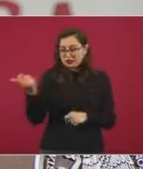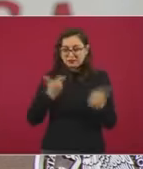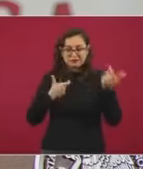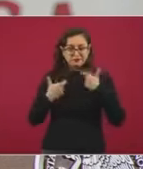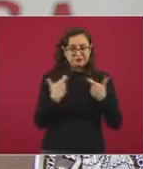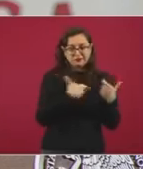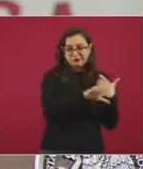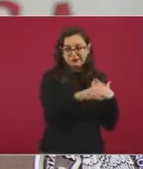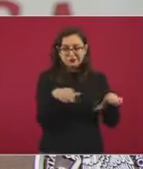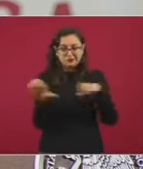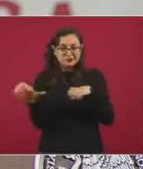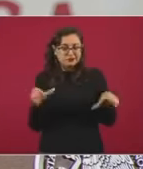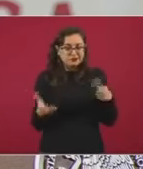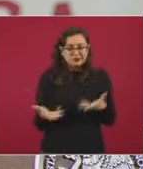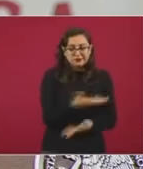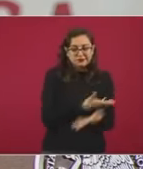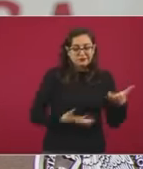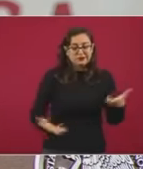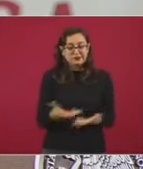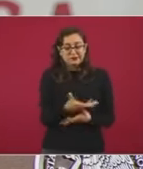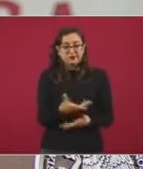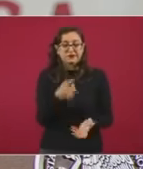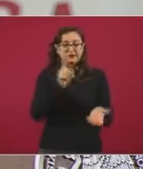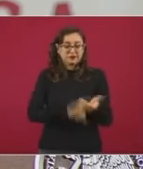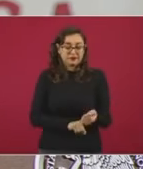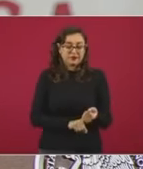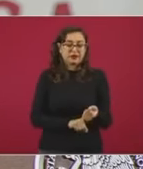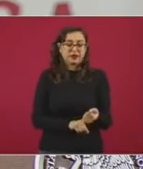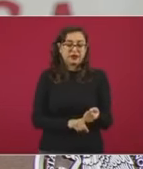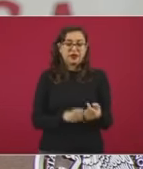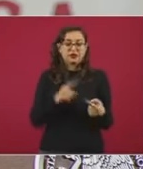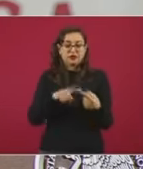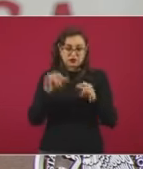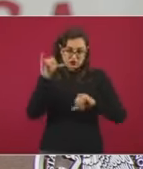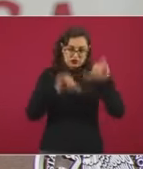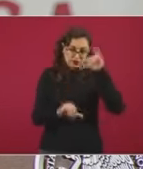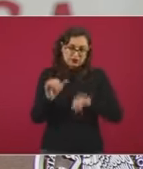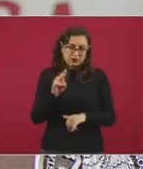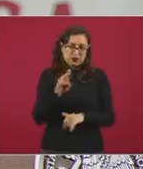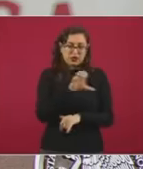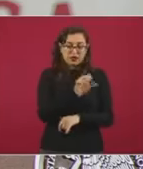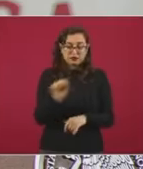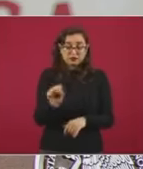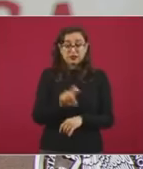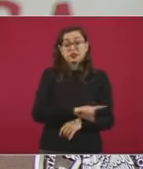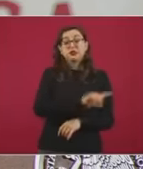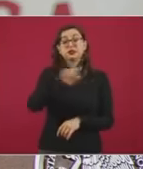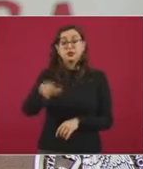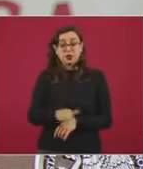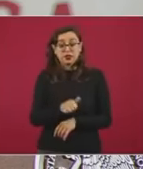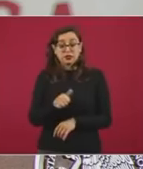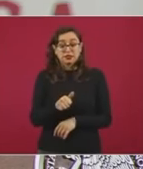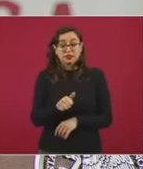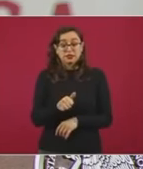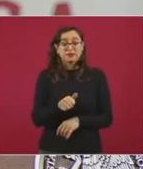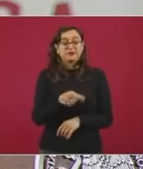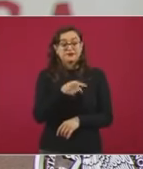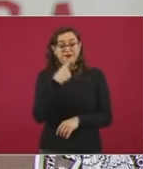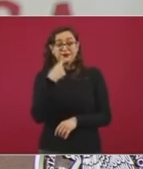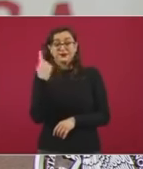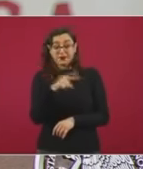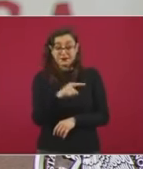una licitación para la adquisición de servicios integrantes, en particular de laboratorio. El 10 de marzo, a partir de esta